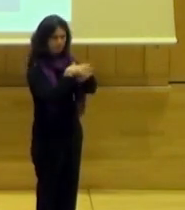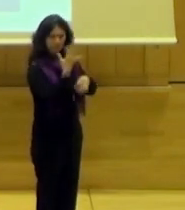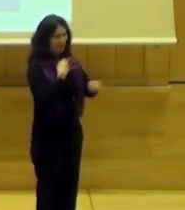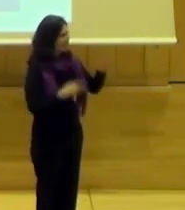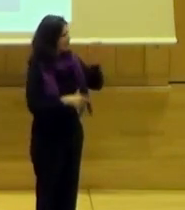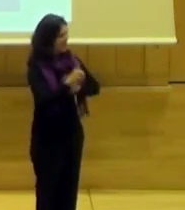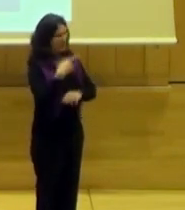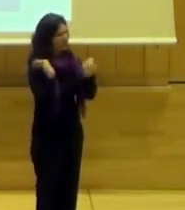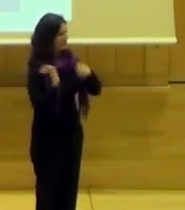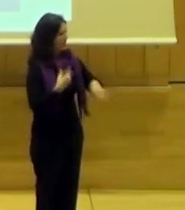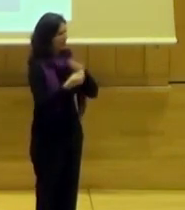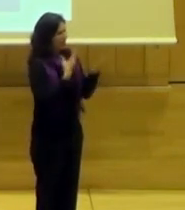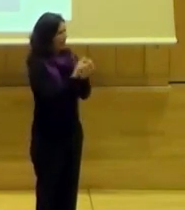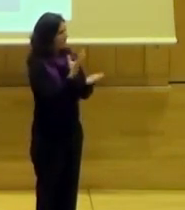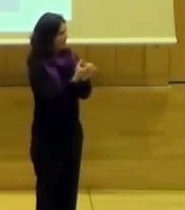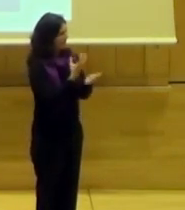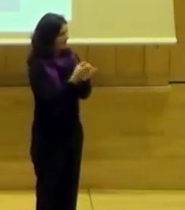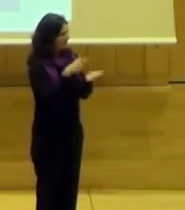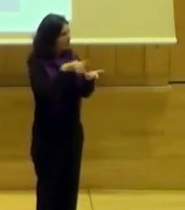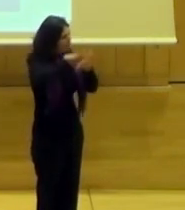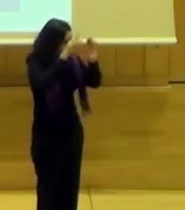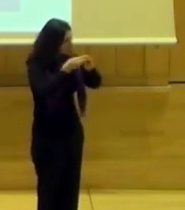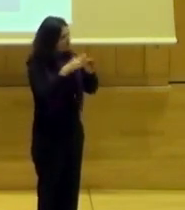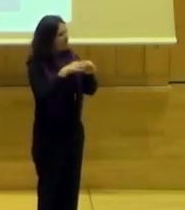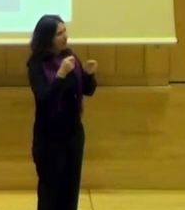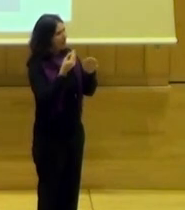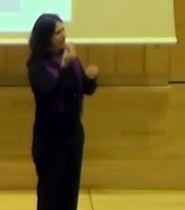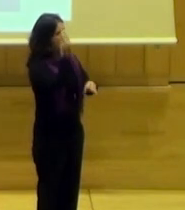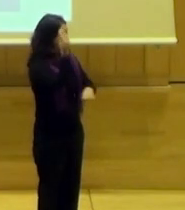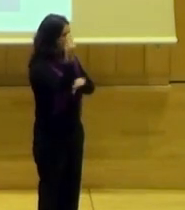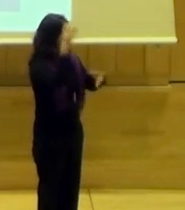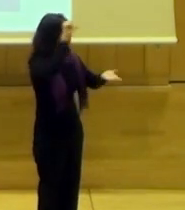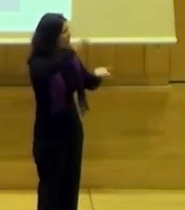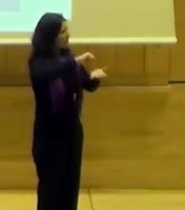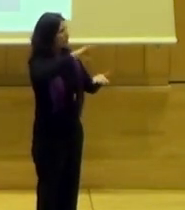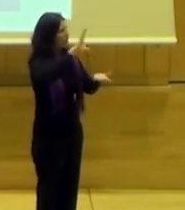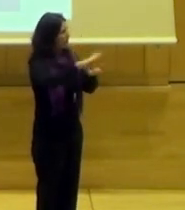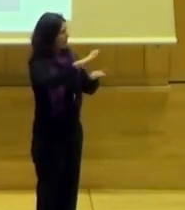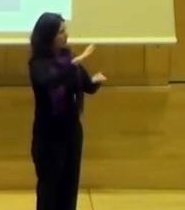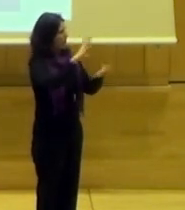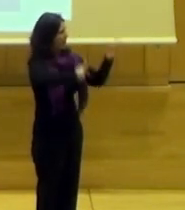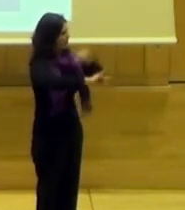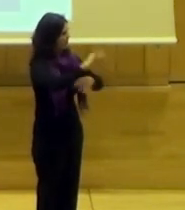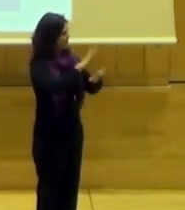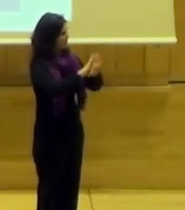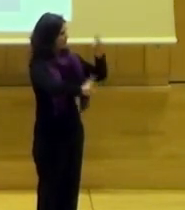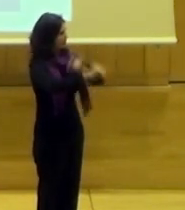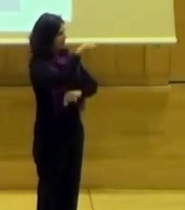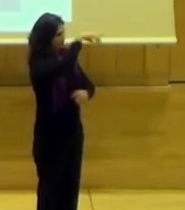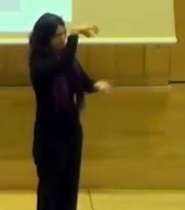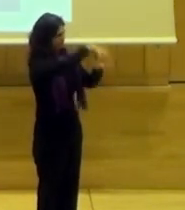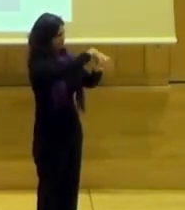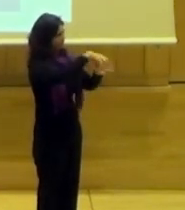en desarrollar esta aplicación, pero además en dotarla y ubicarla en un tótem físicamente conectado en el centro cívico Albaicín Sacromonte,